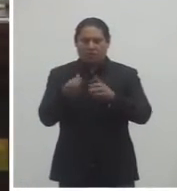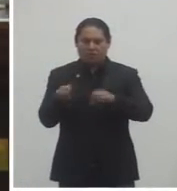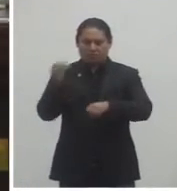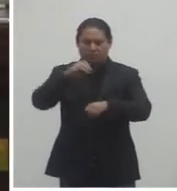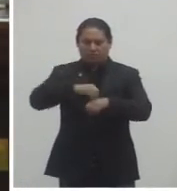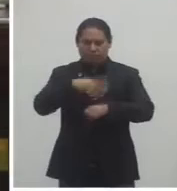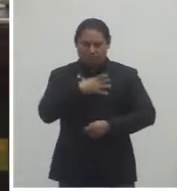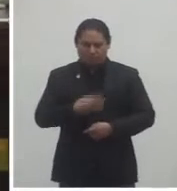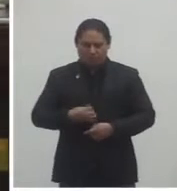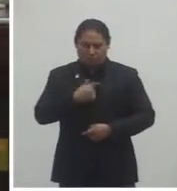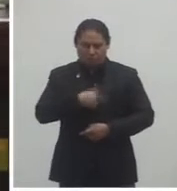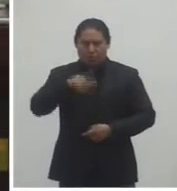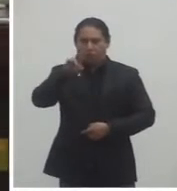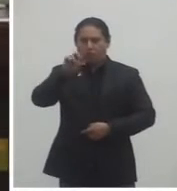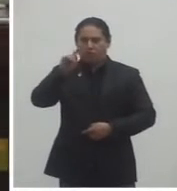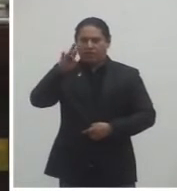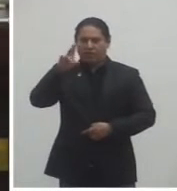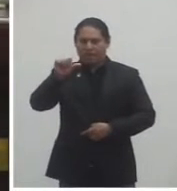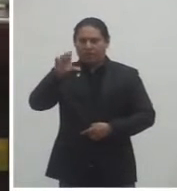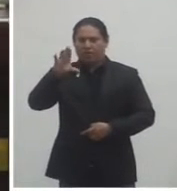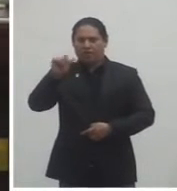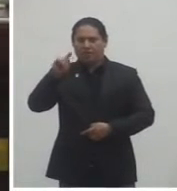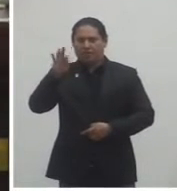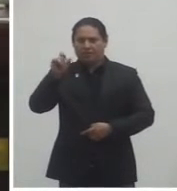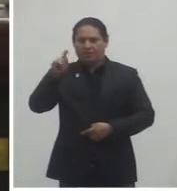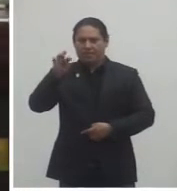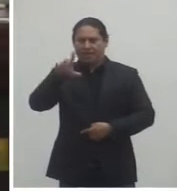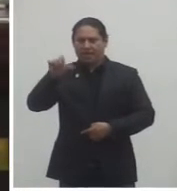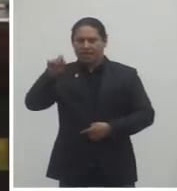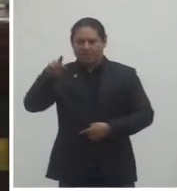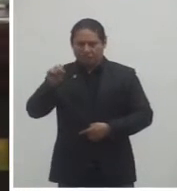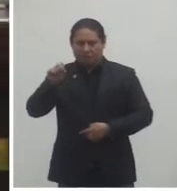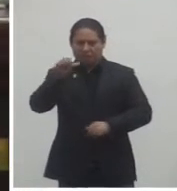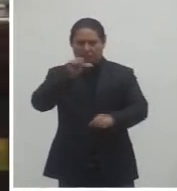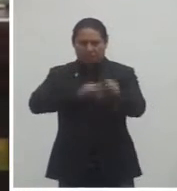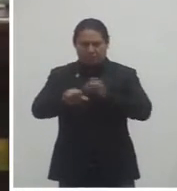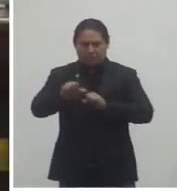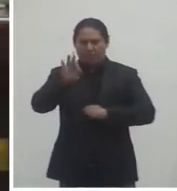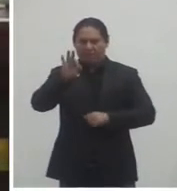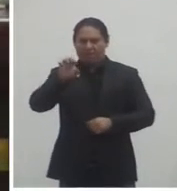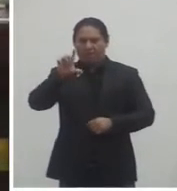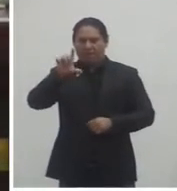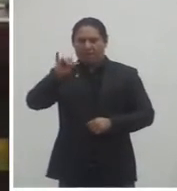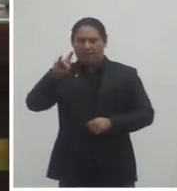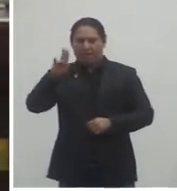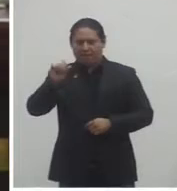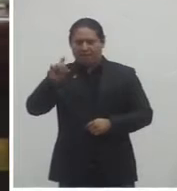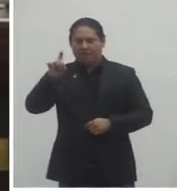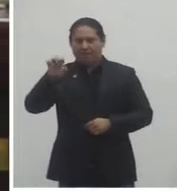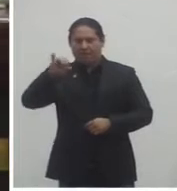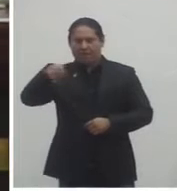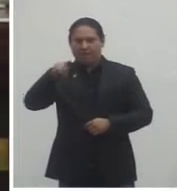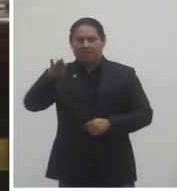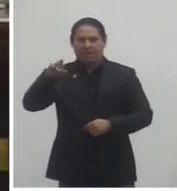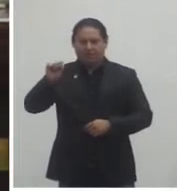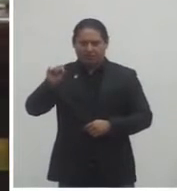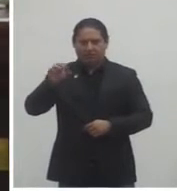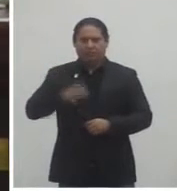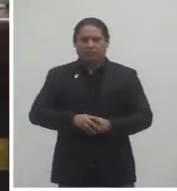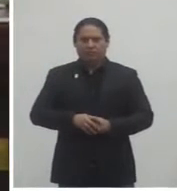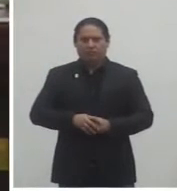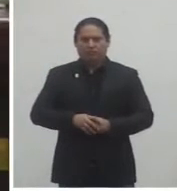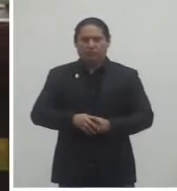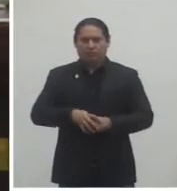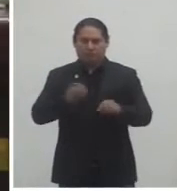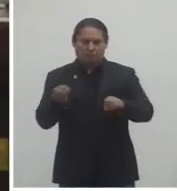de la Medalla Rosario Castellanos, en sustitución del diputado Felipe de Jesús Granda Pastrana, quien